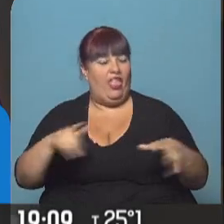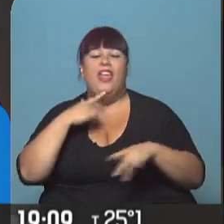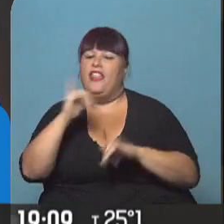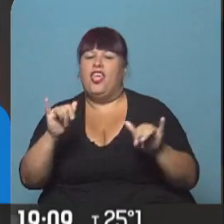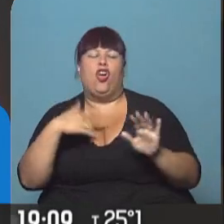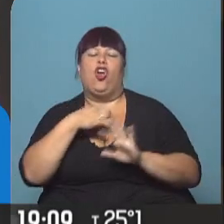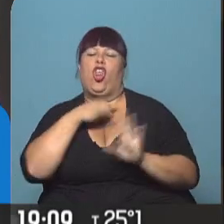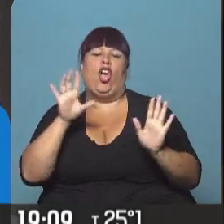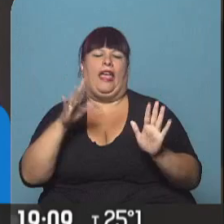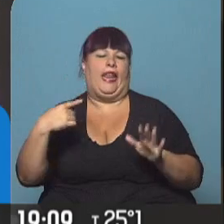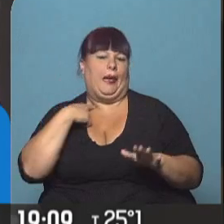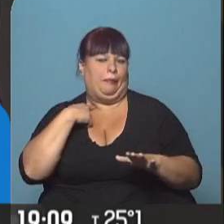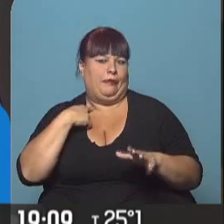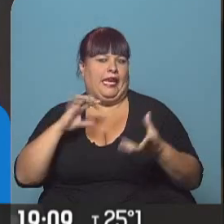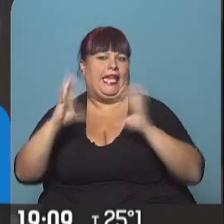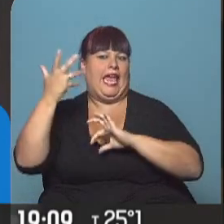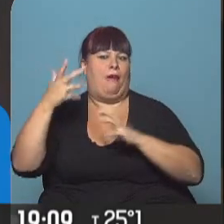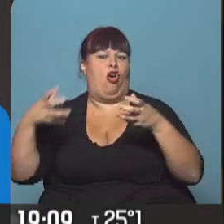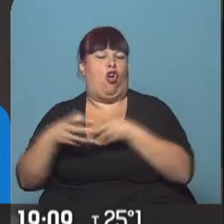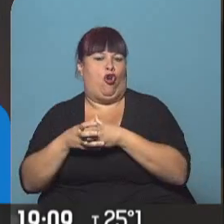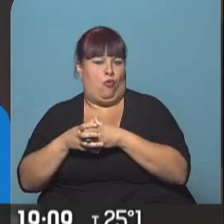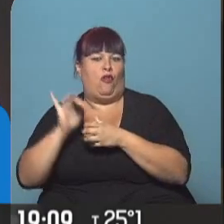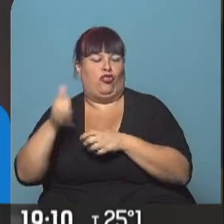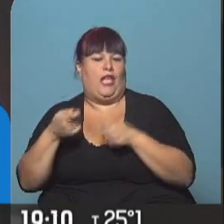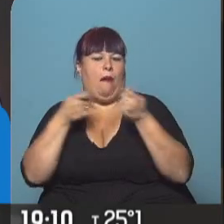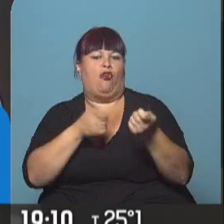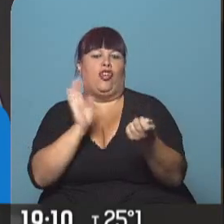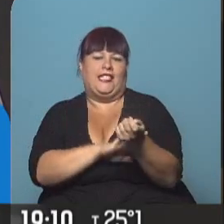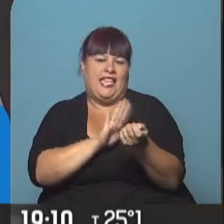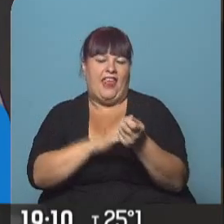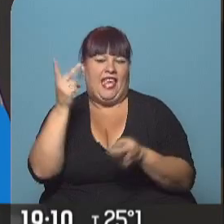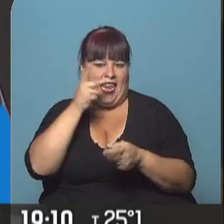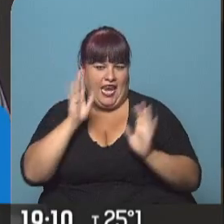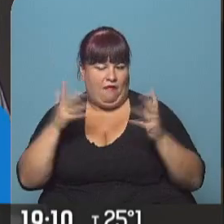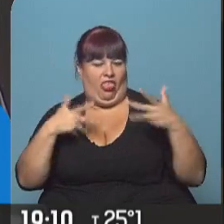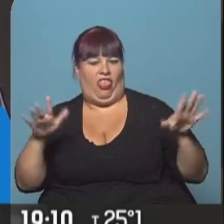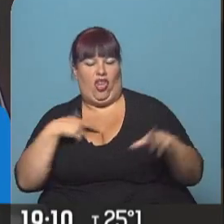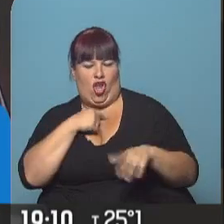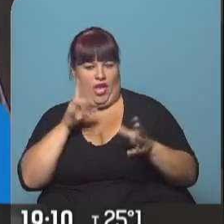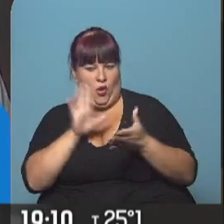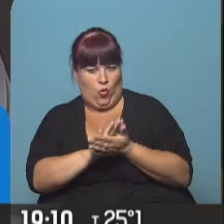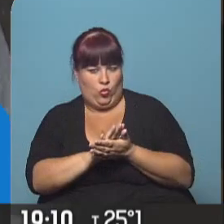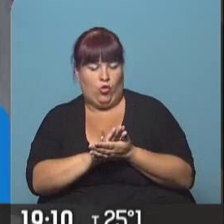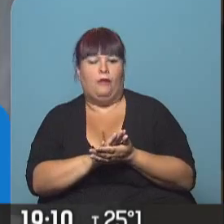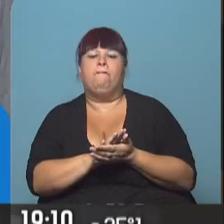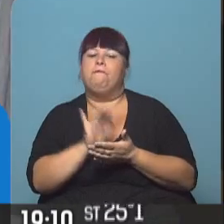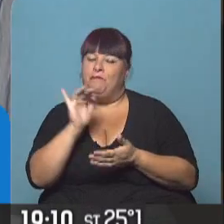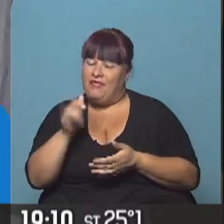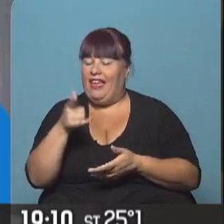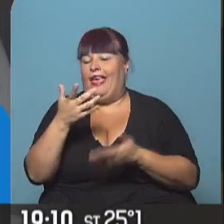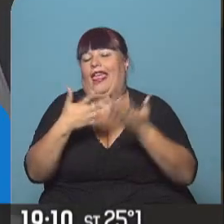aclaran que no quieren quedar pegados con los partidos que sí adhieren, que son de izquierda, y el kirchnerismo? Sí, ese